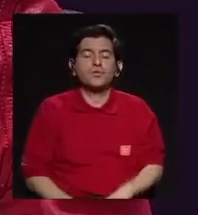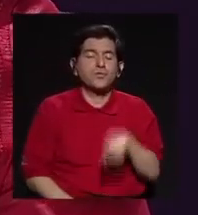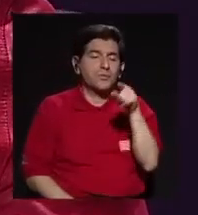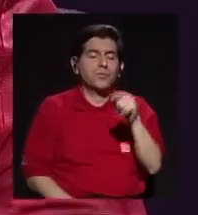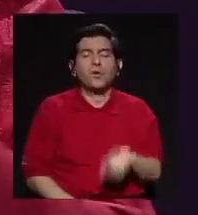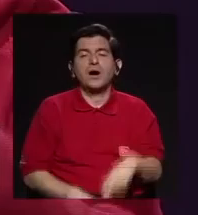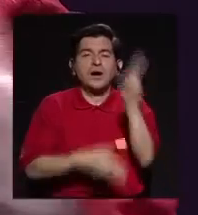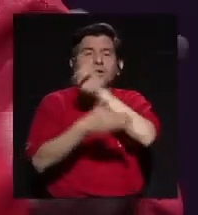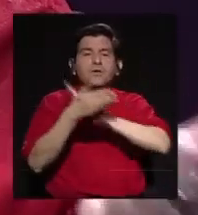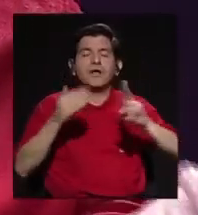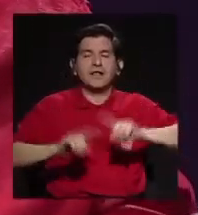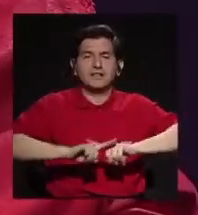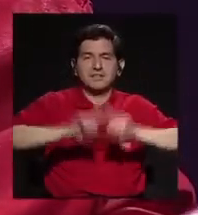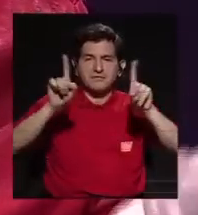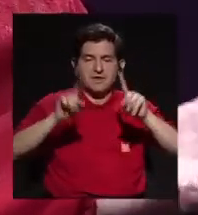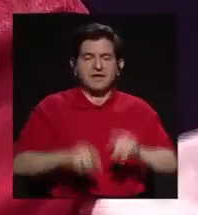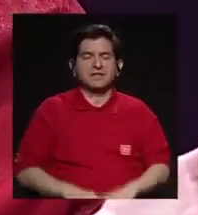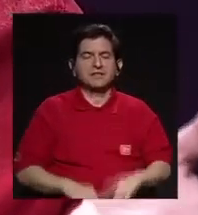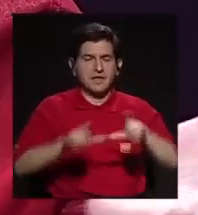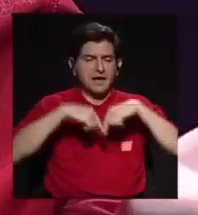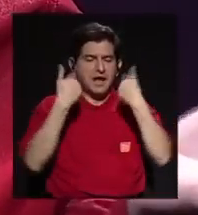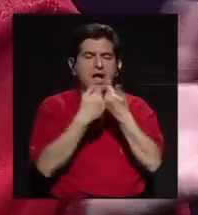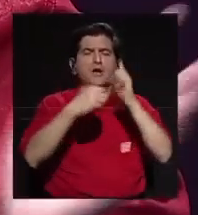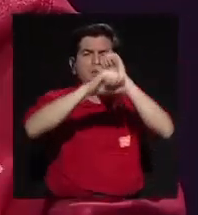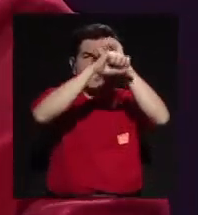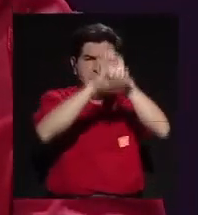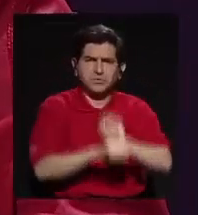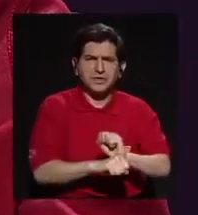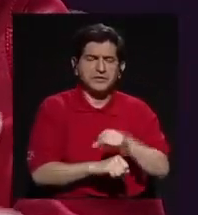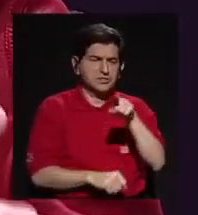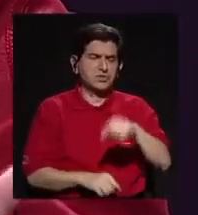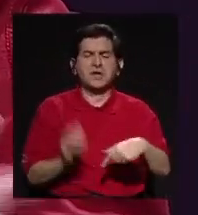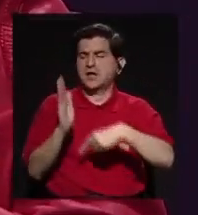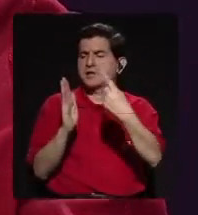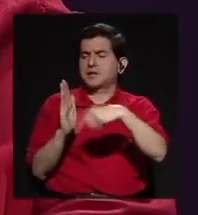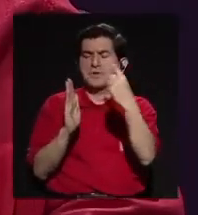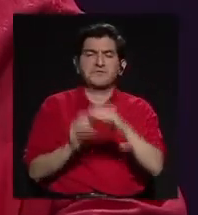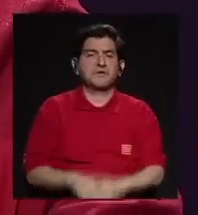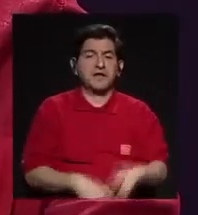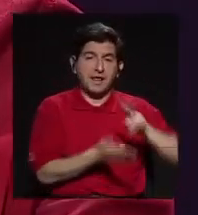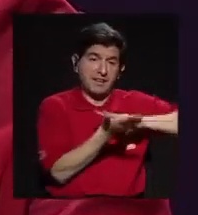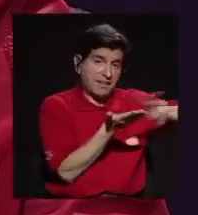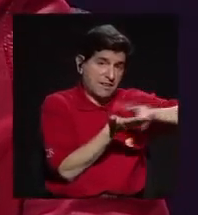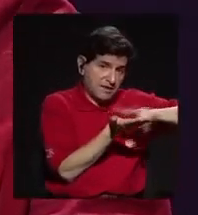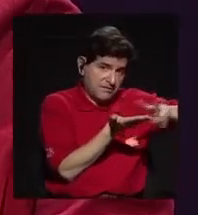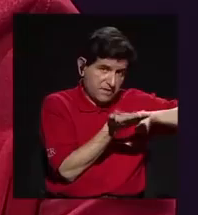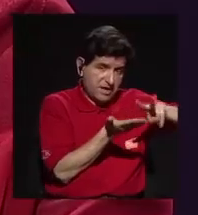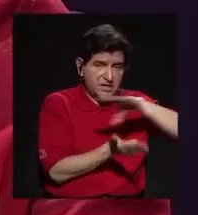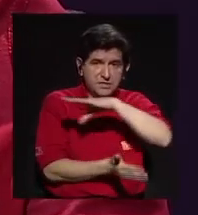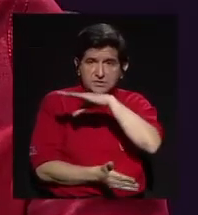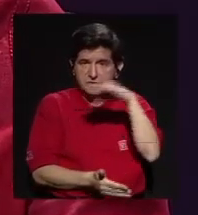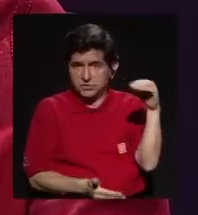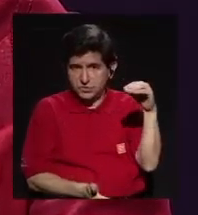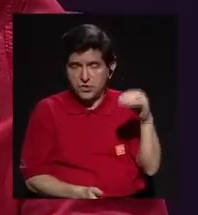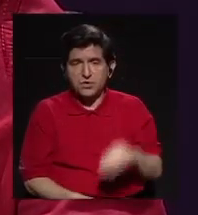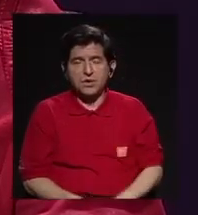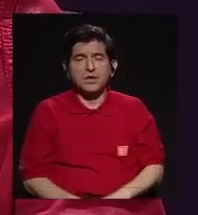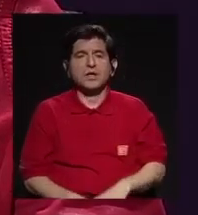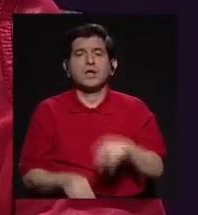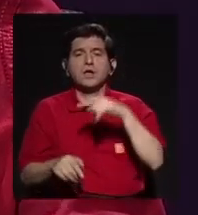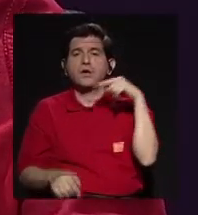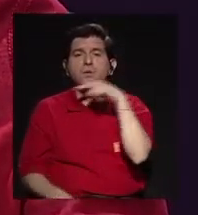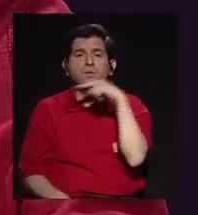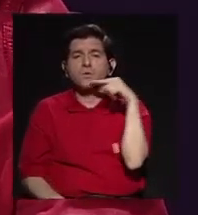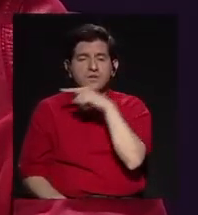el contrario a las élites tradicionales que en ese momento se perfilaban, que estoy hablando de Liberación Nacional y de el Partido Unidad